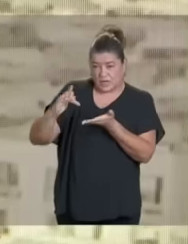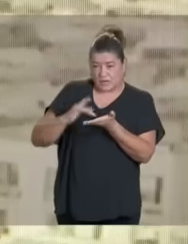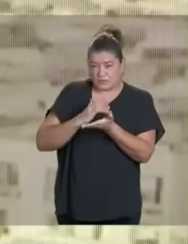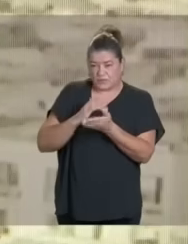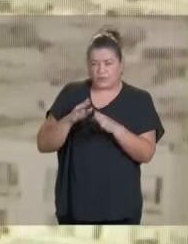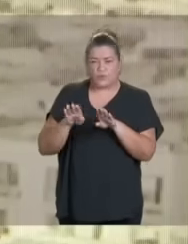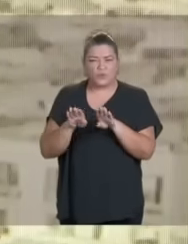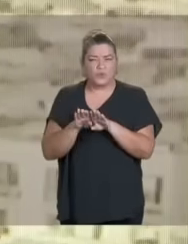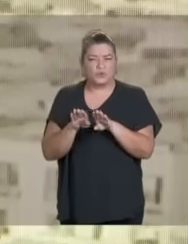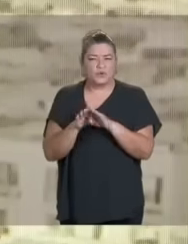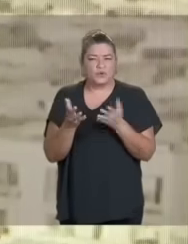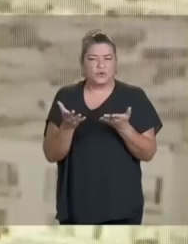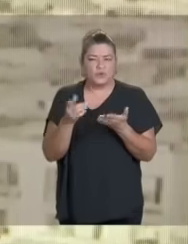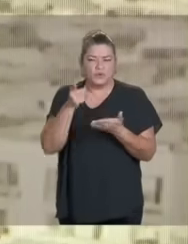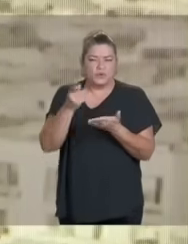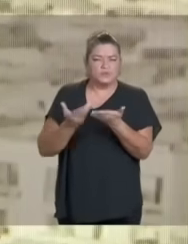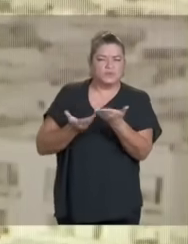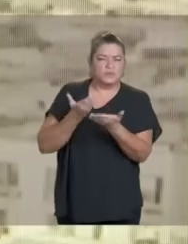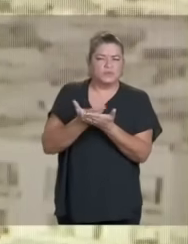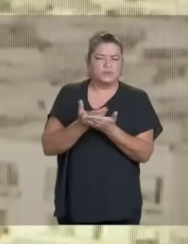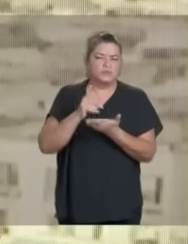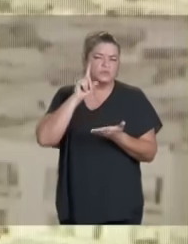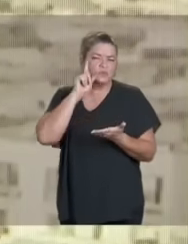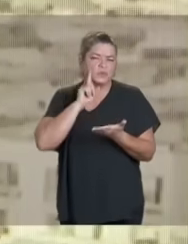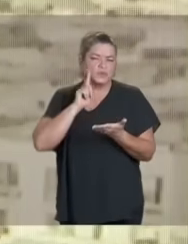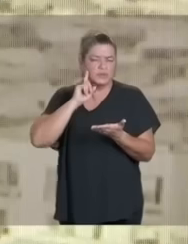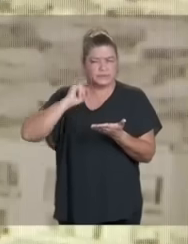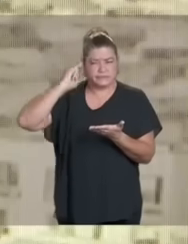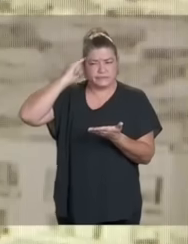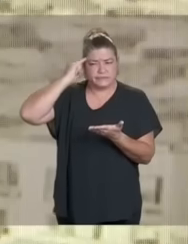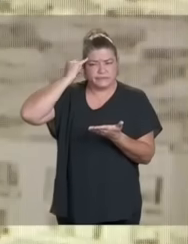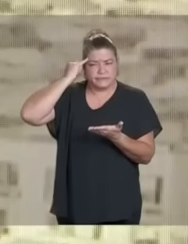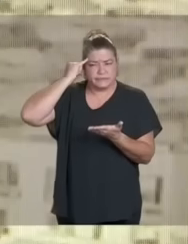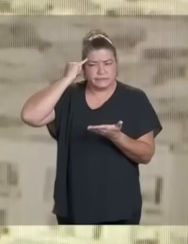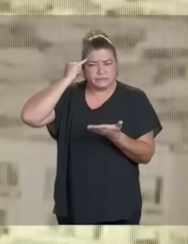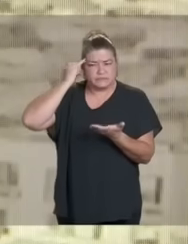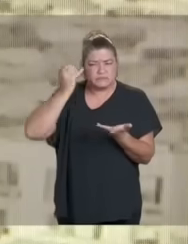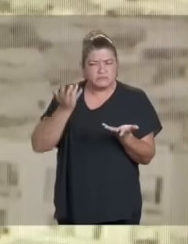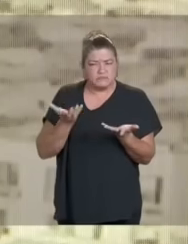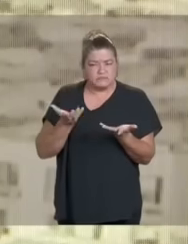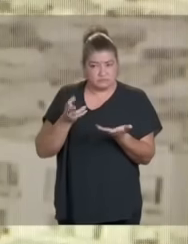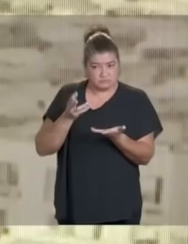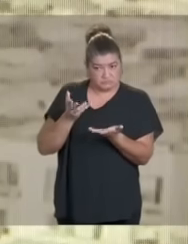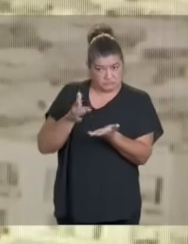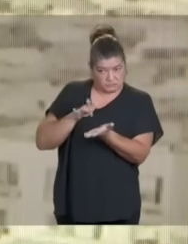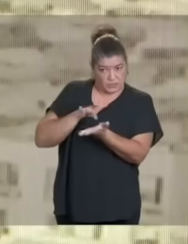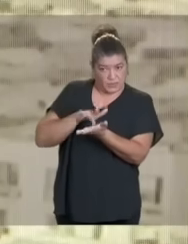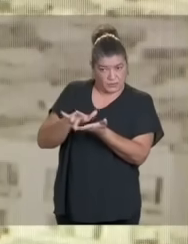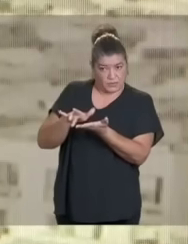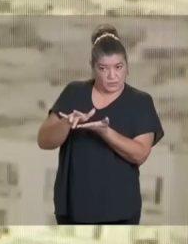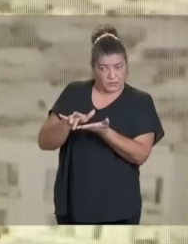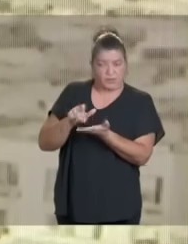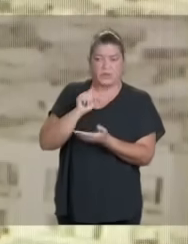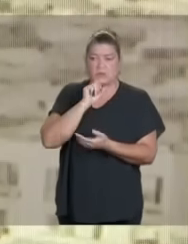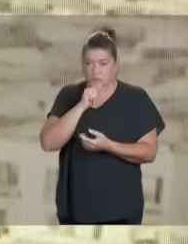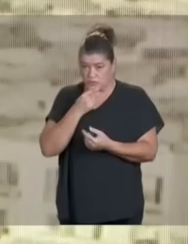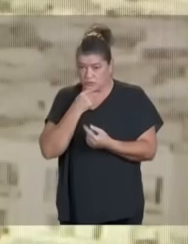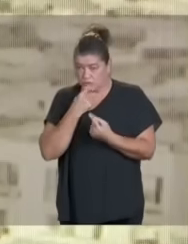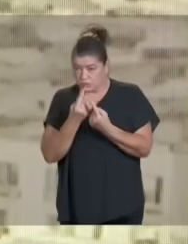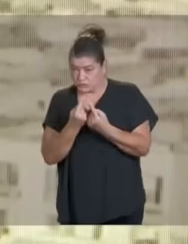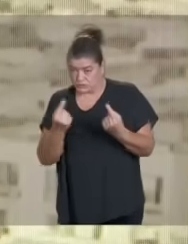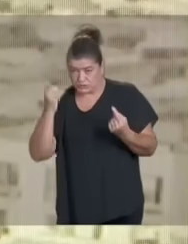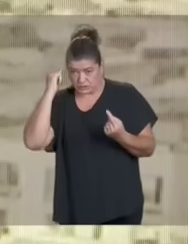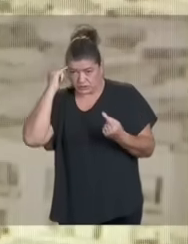traen a las mujeres indígenas, tanto en apoyo a los niños indígenas de la comunidad, en la